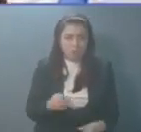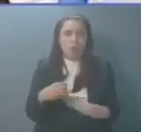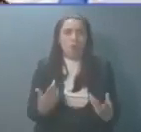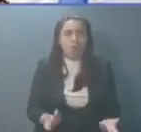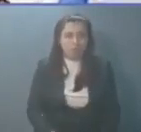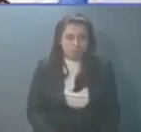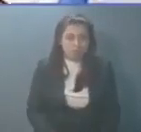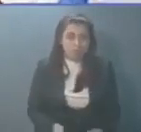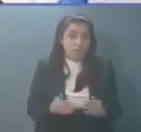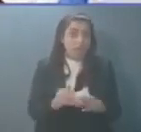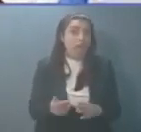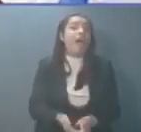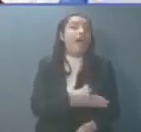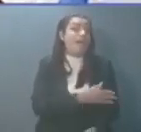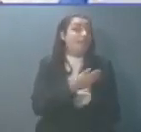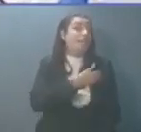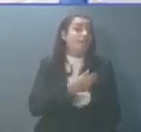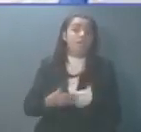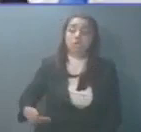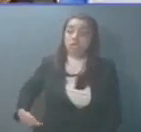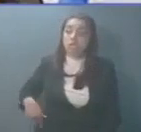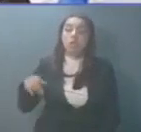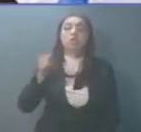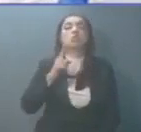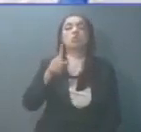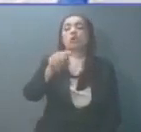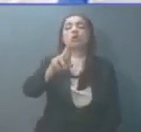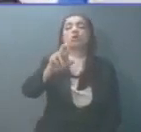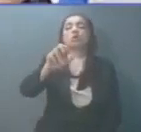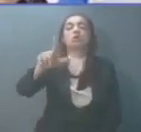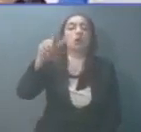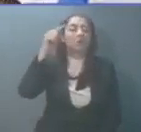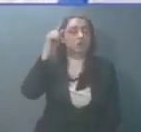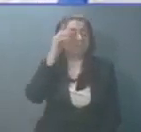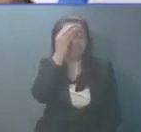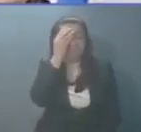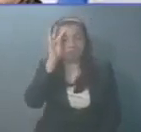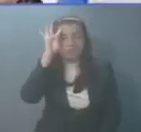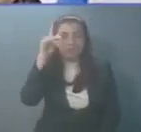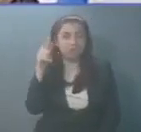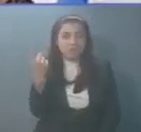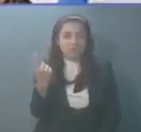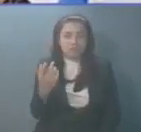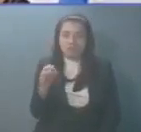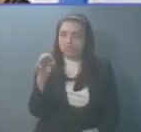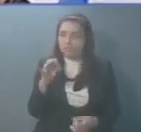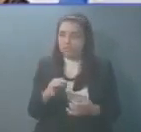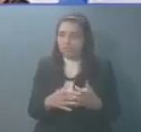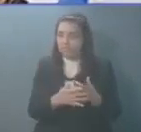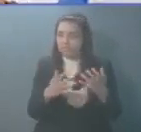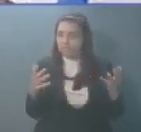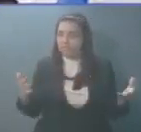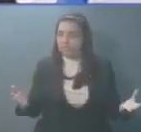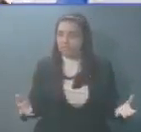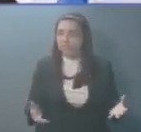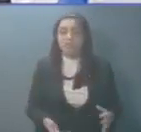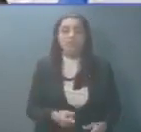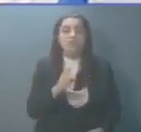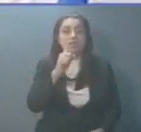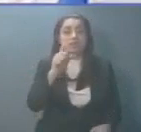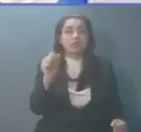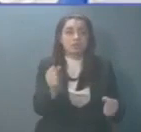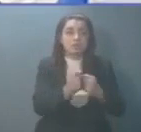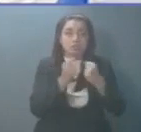Eso decían en la elección presidencial. No son troles, no son troles, ellos nunca votan. Más de 1 millón